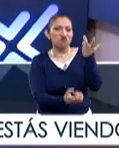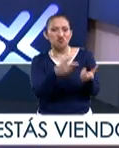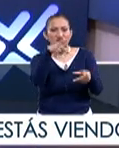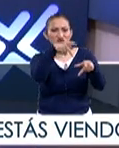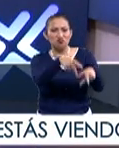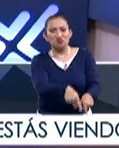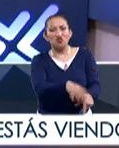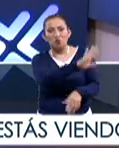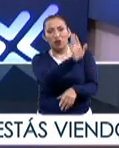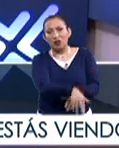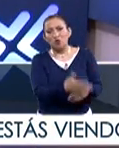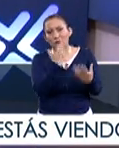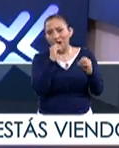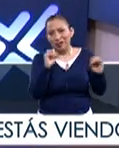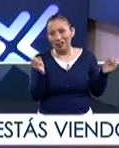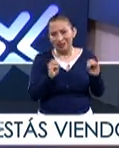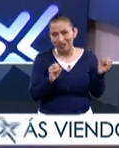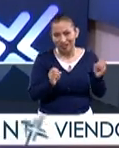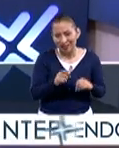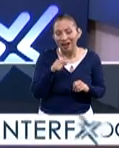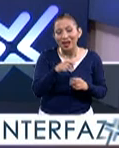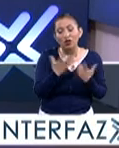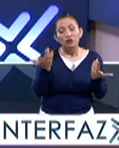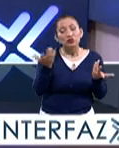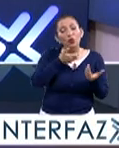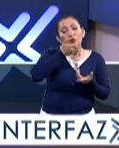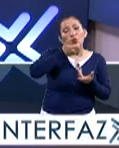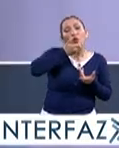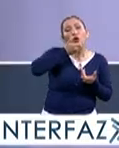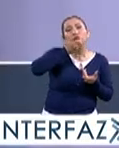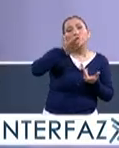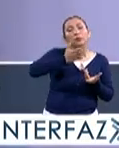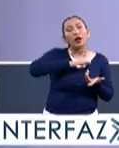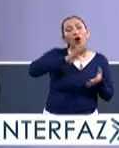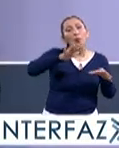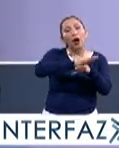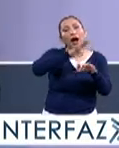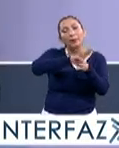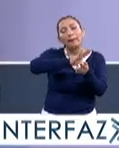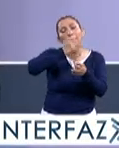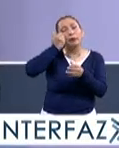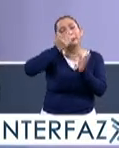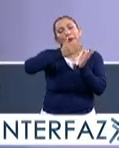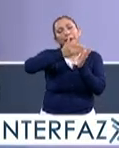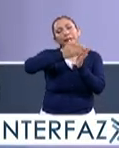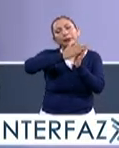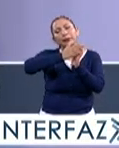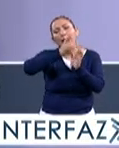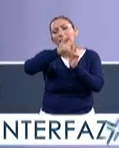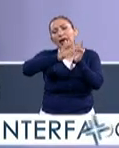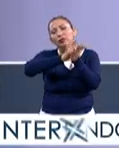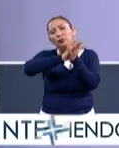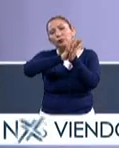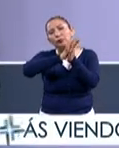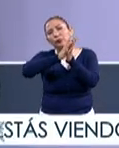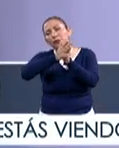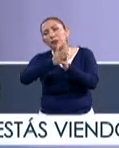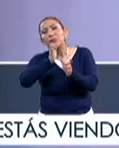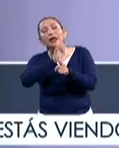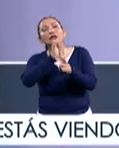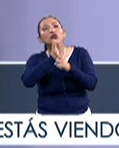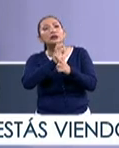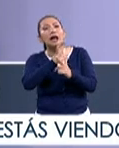sea, entonces debemos entender que las costumbres tardan mucho en cambiar y además también